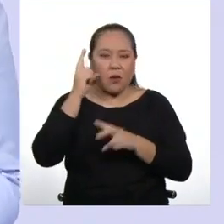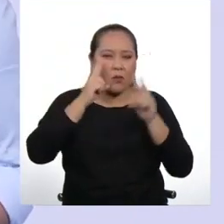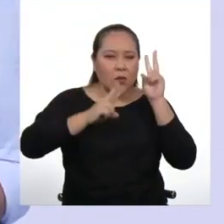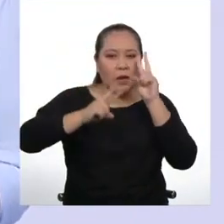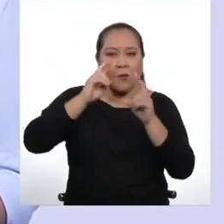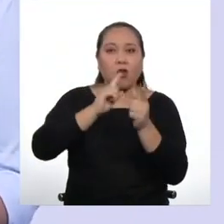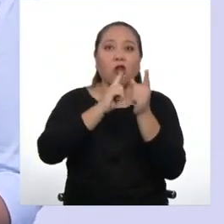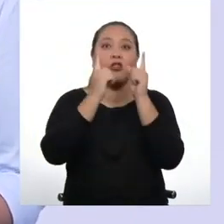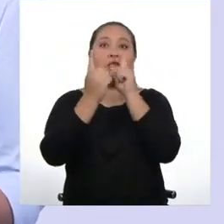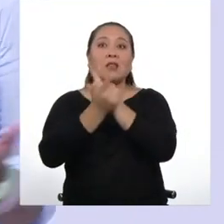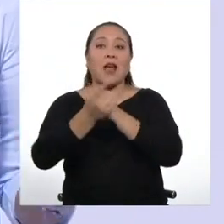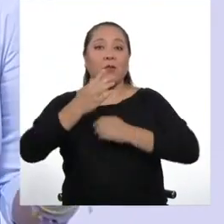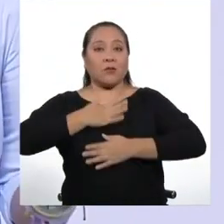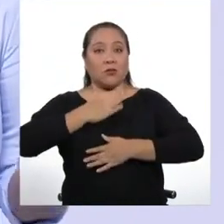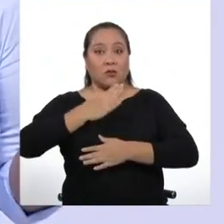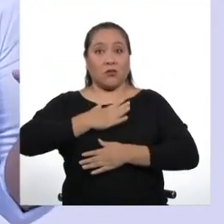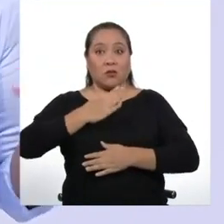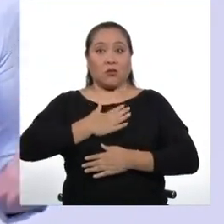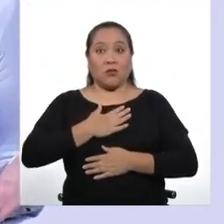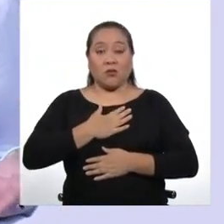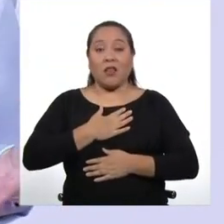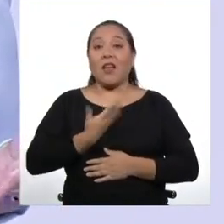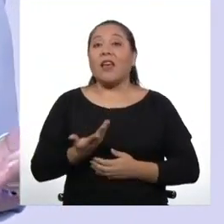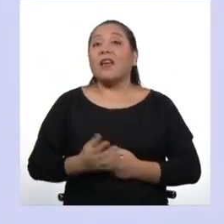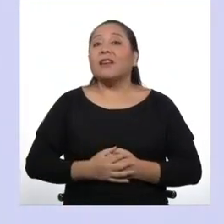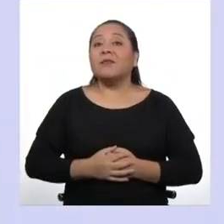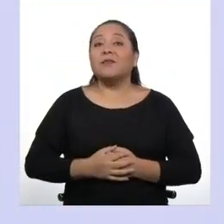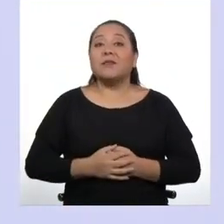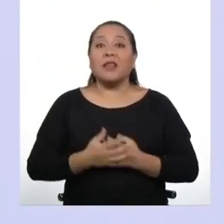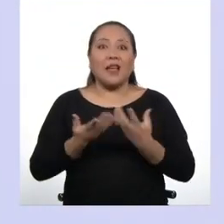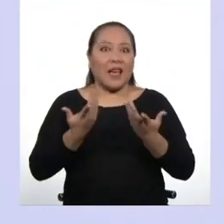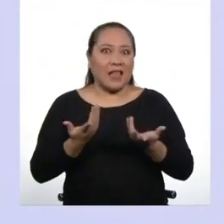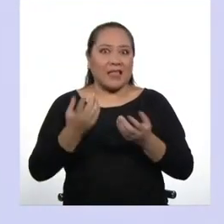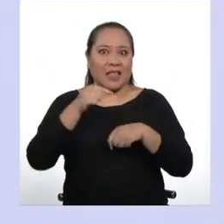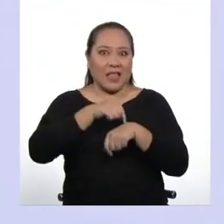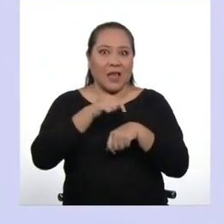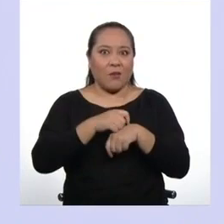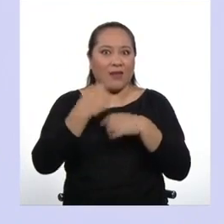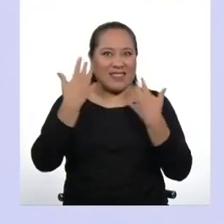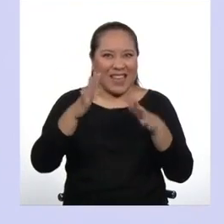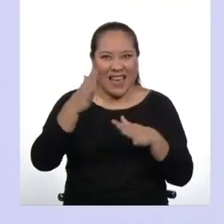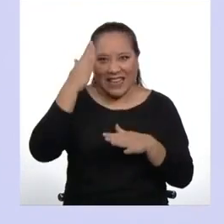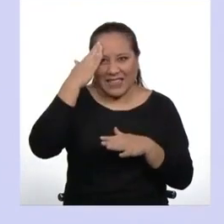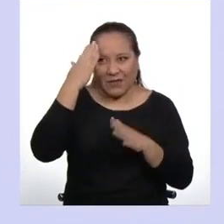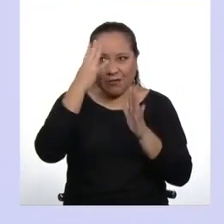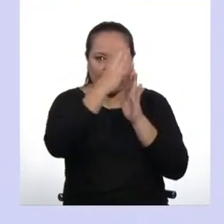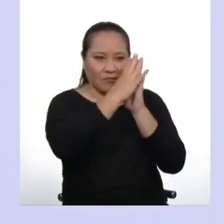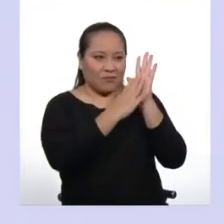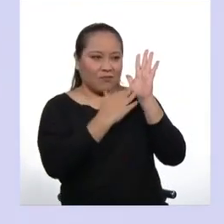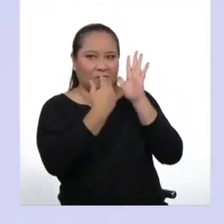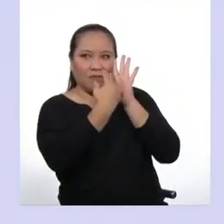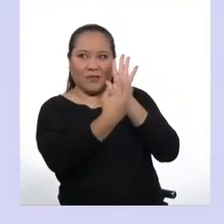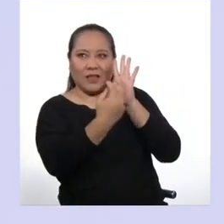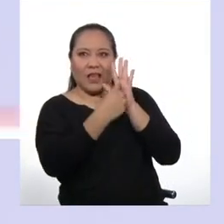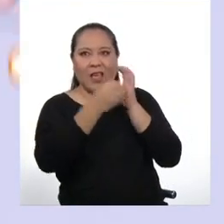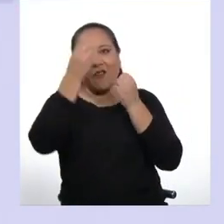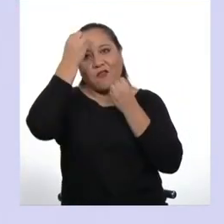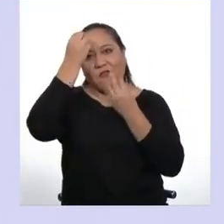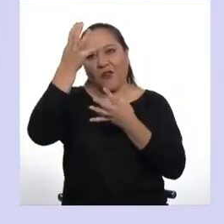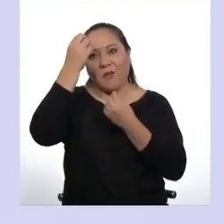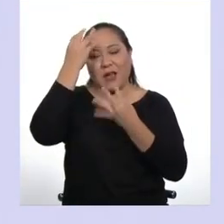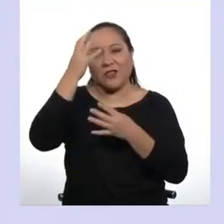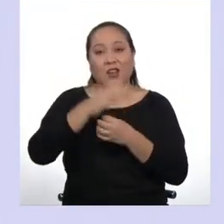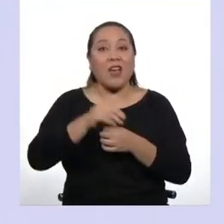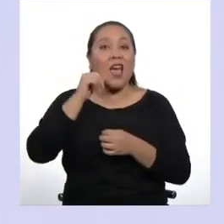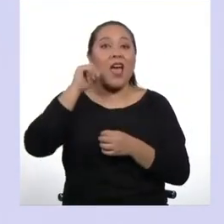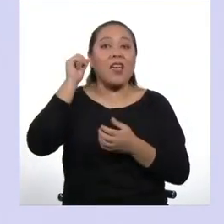cambios físicos y biológicos que se producen en esta etapa. Seguro ya tienen el organizador visual con la información que anotaron